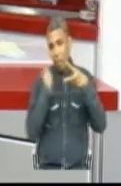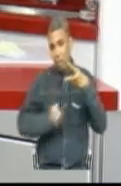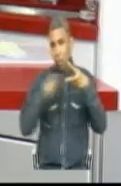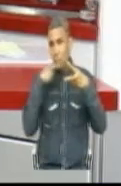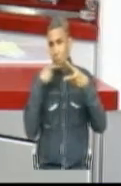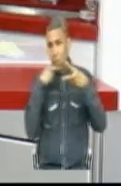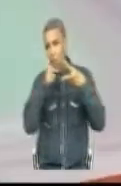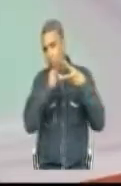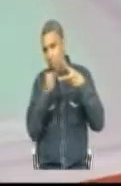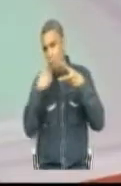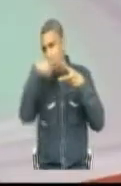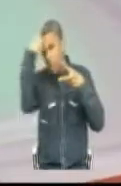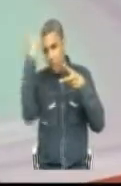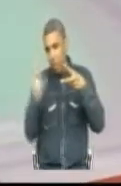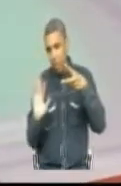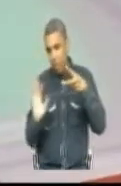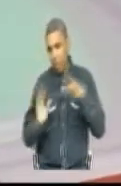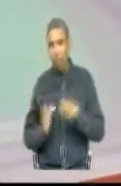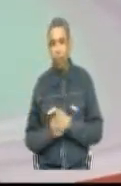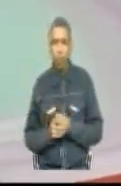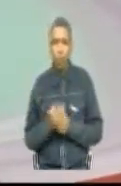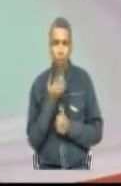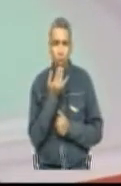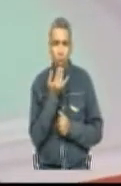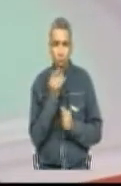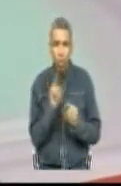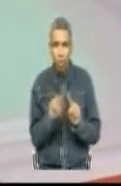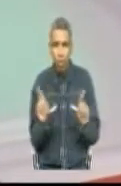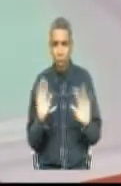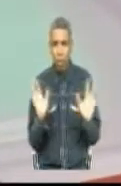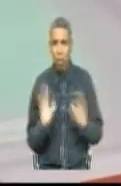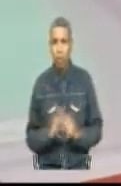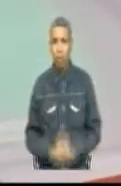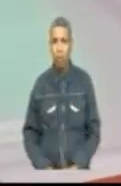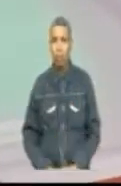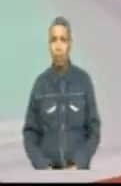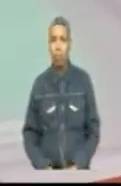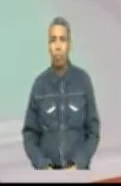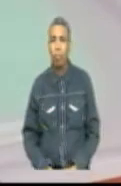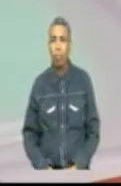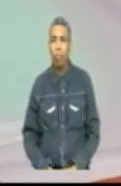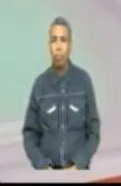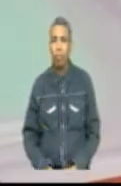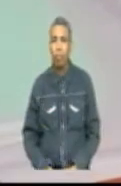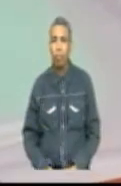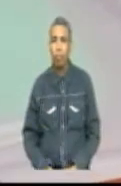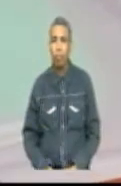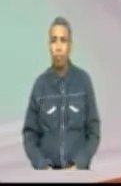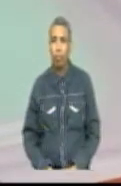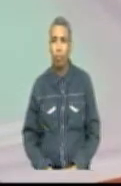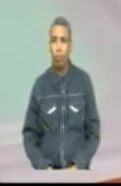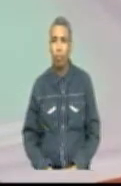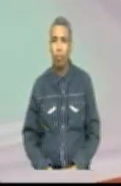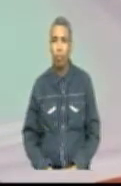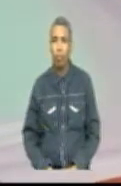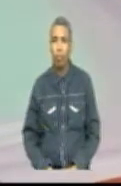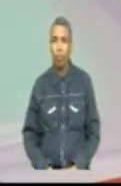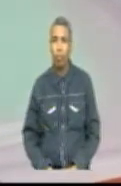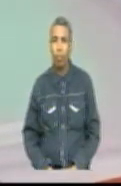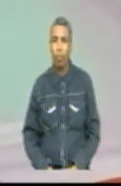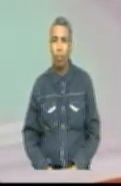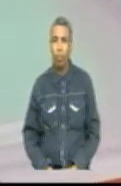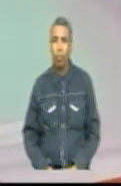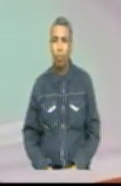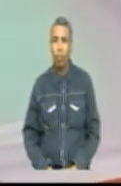bueno esto estaba haciendo un corte igual voy a manejar el mismo corte pero el turno en casa está diferente al de maria cristina sí claro o